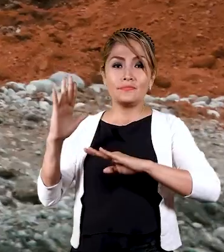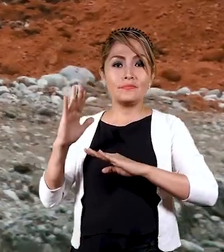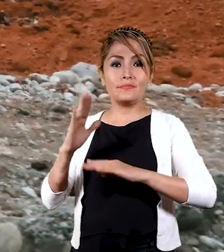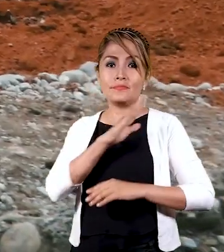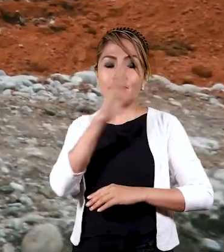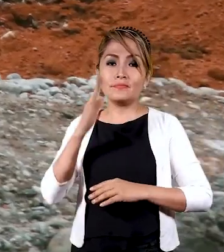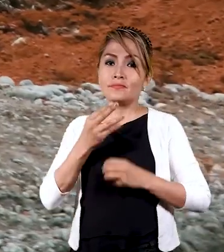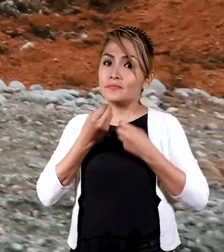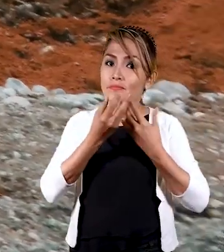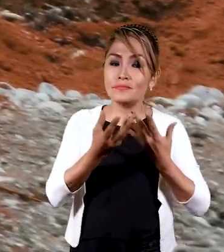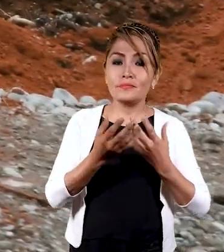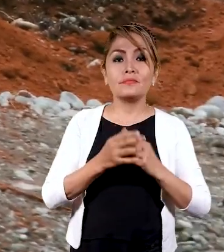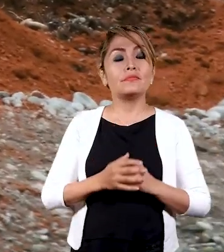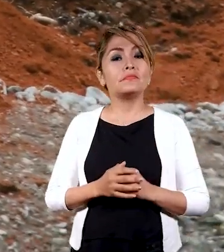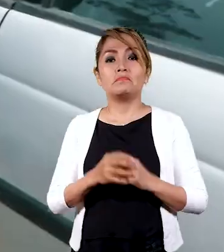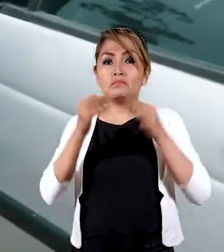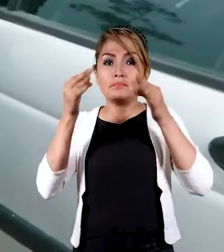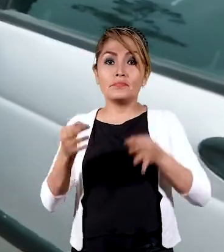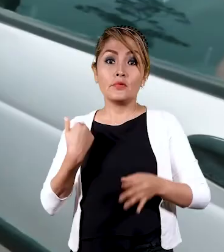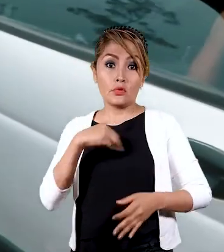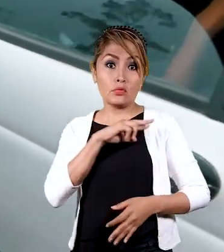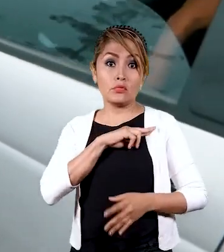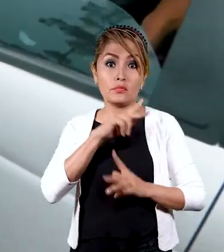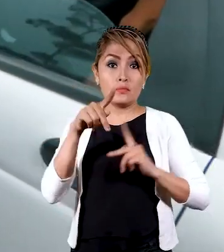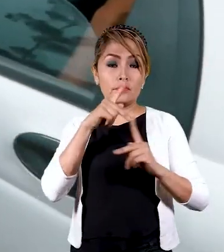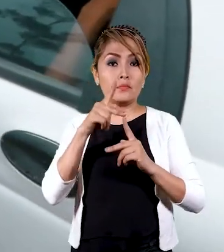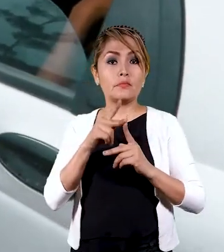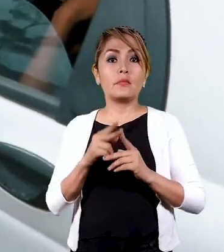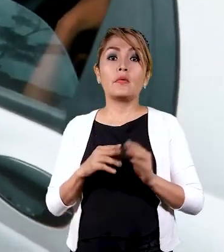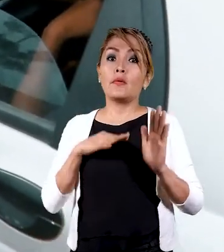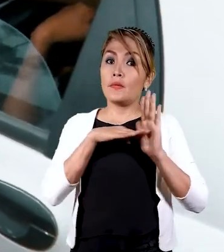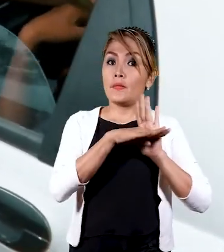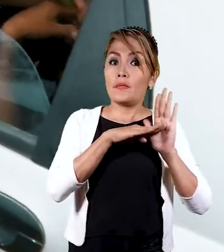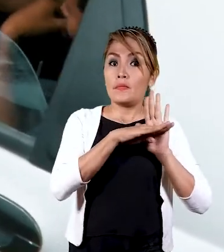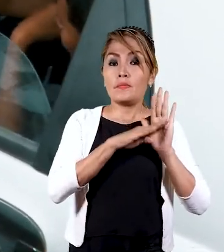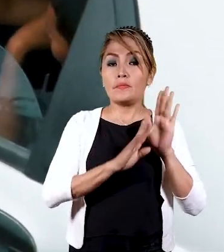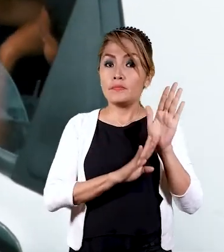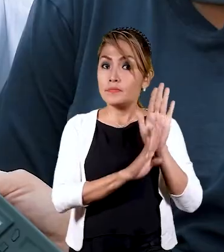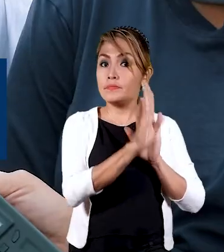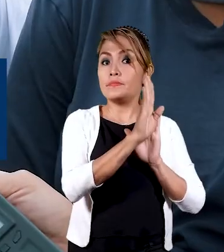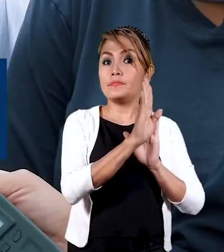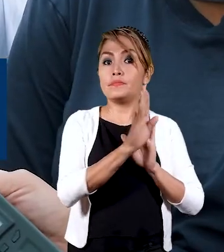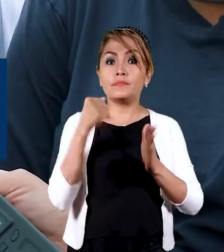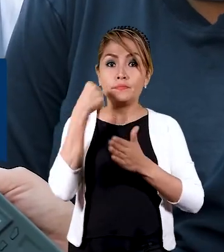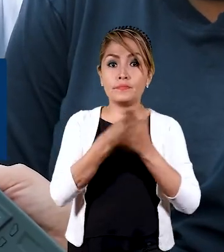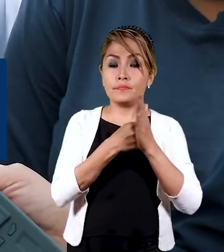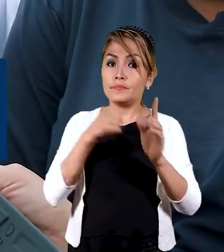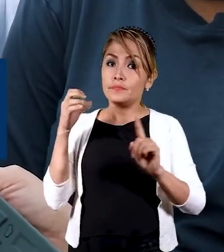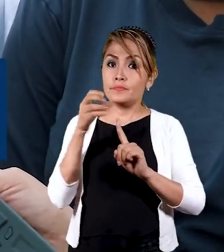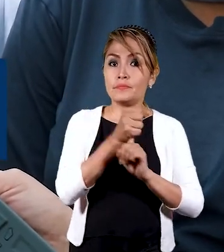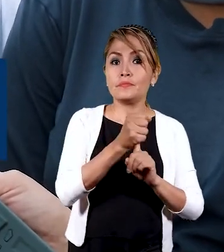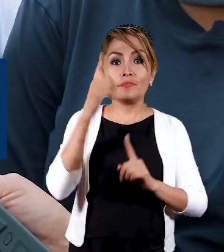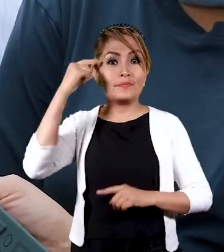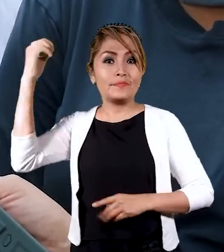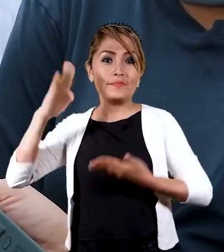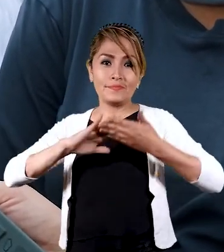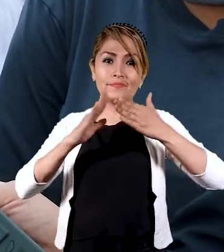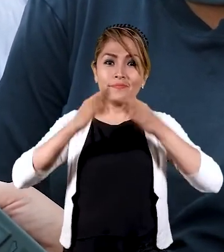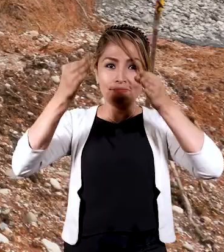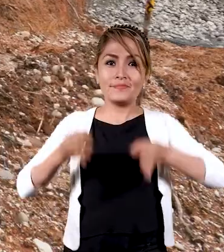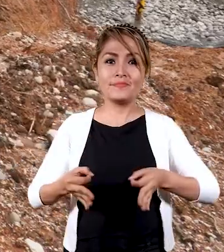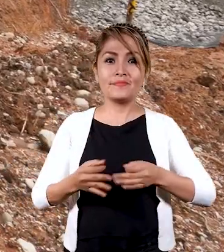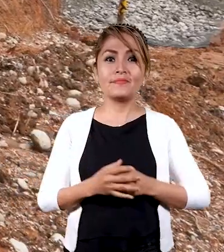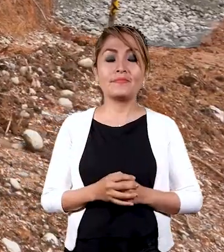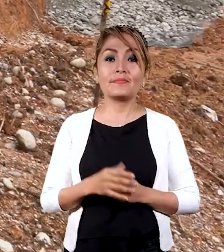y que nunca se hizo realidad. Nosotros hemos gestionado los recursos al Banco de Desarrollo para que este sueño de las comunidades se haga